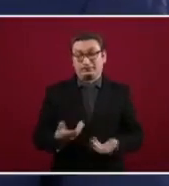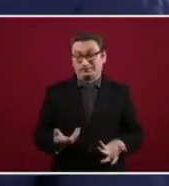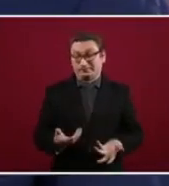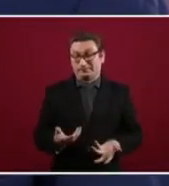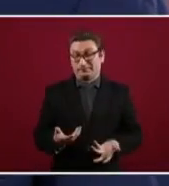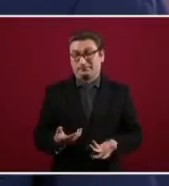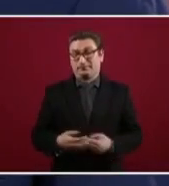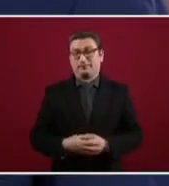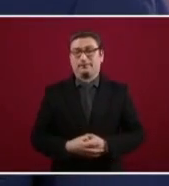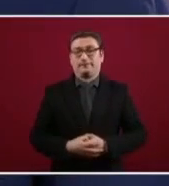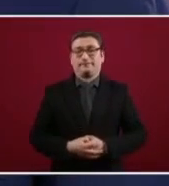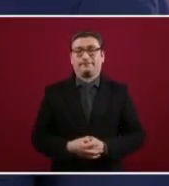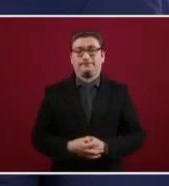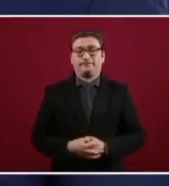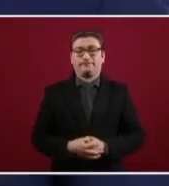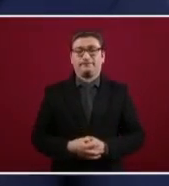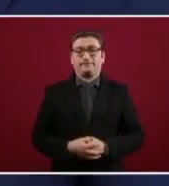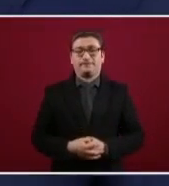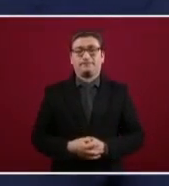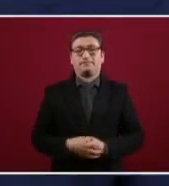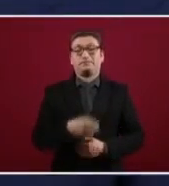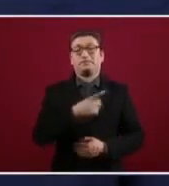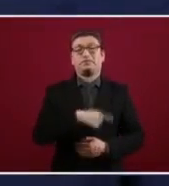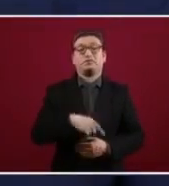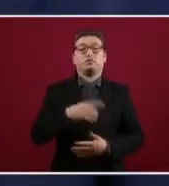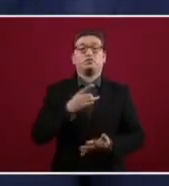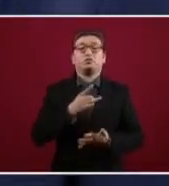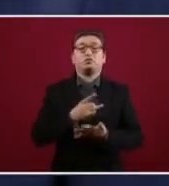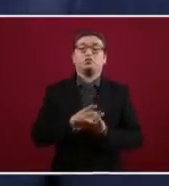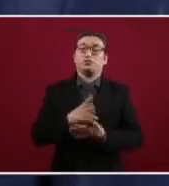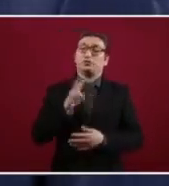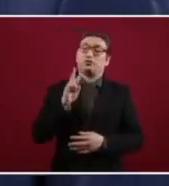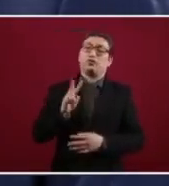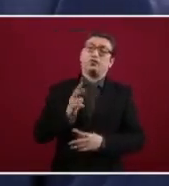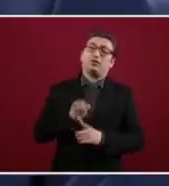este sólo ven